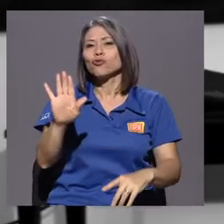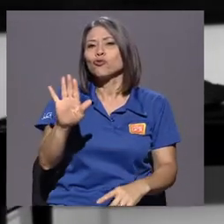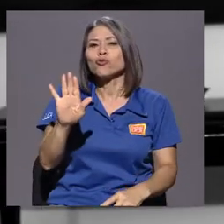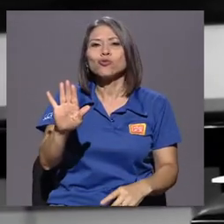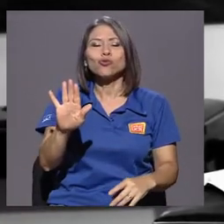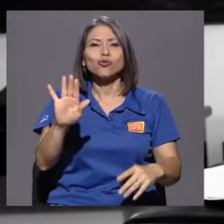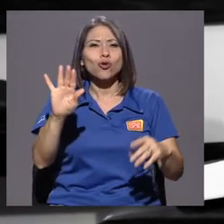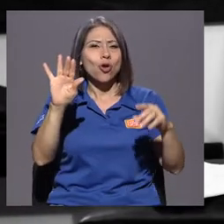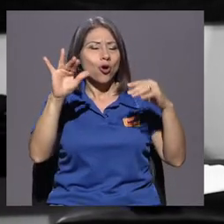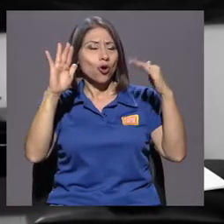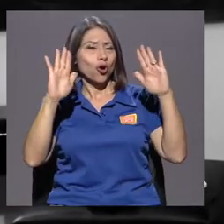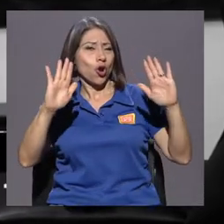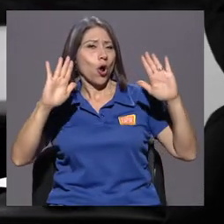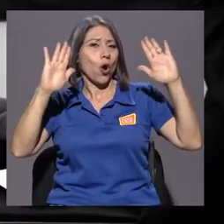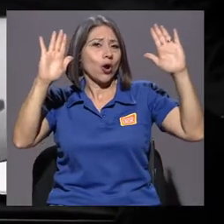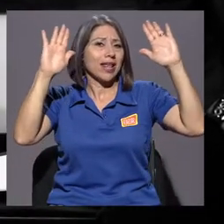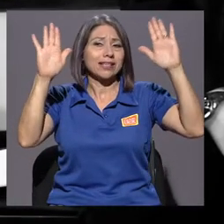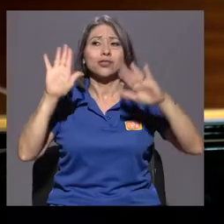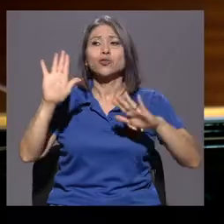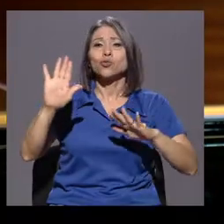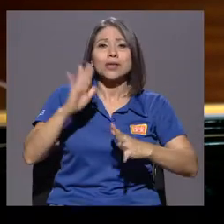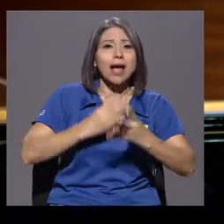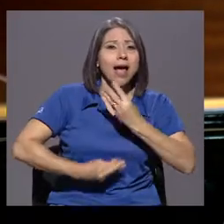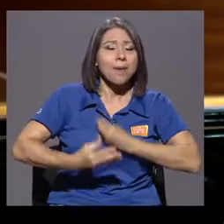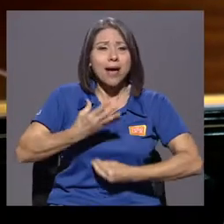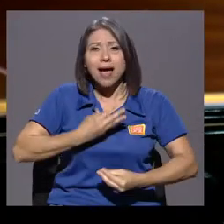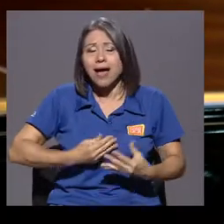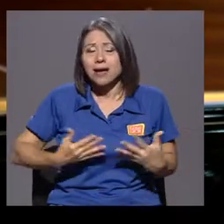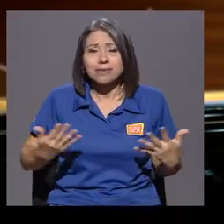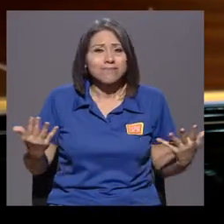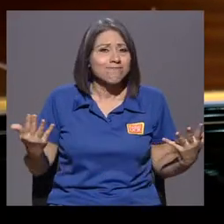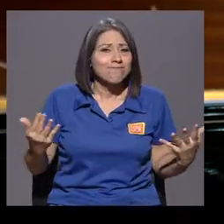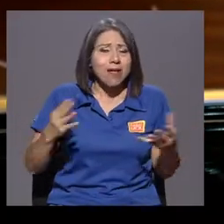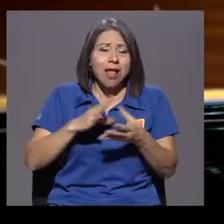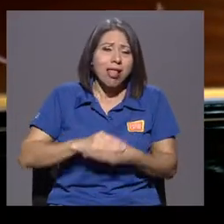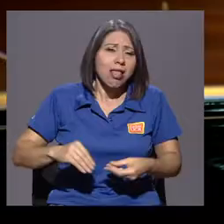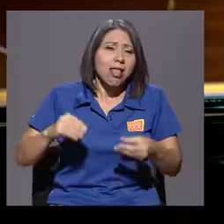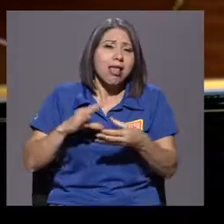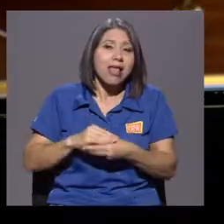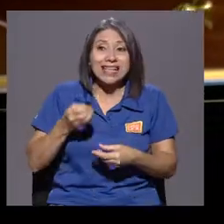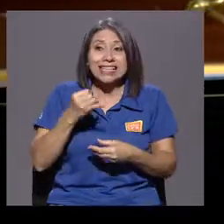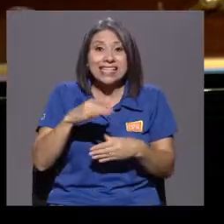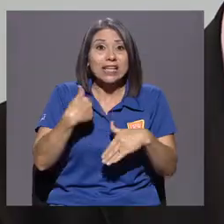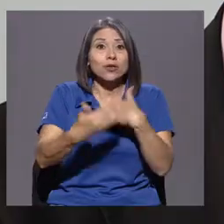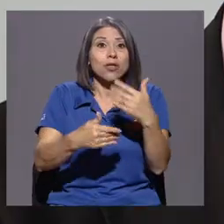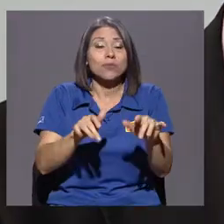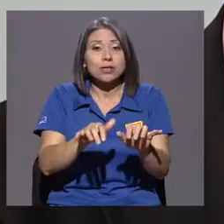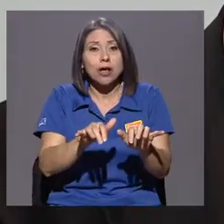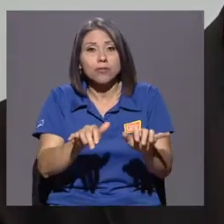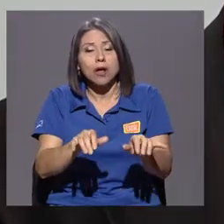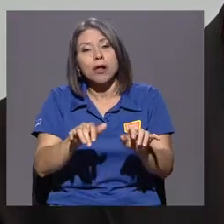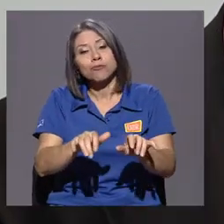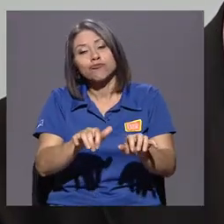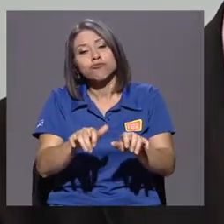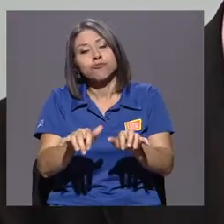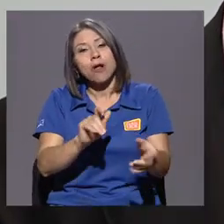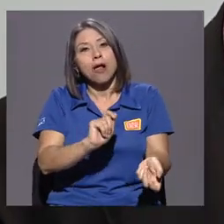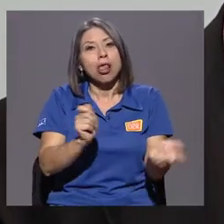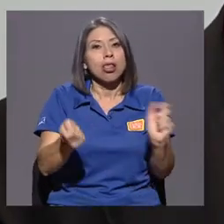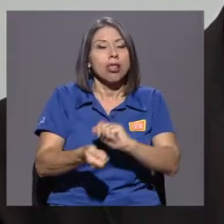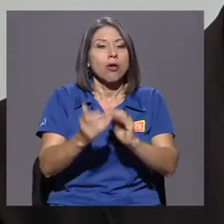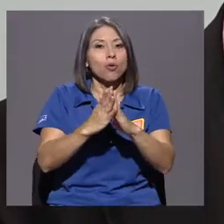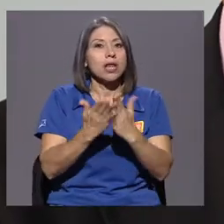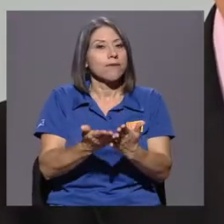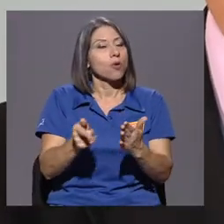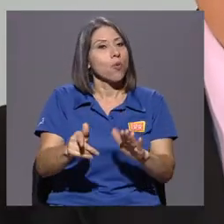glorias sobre sus amarguras si eso se transforma en un libro va a ser un maravilloso libro